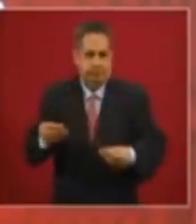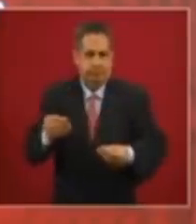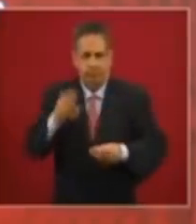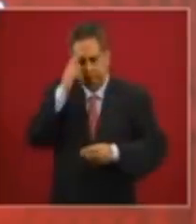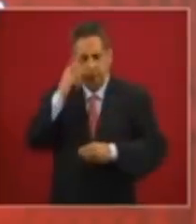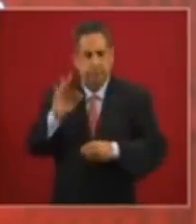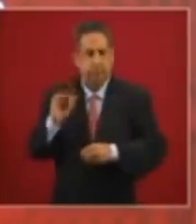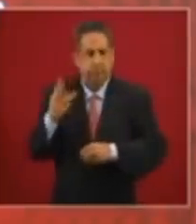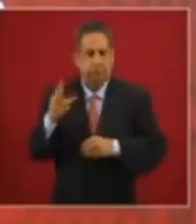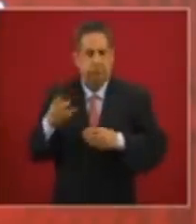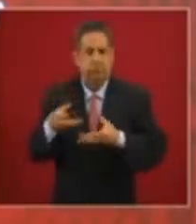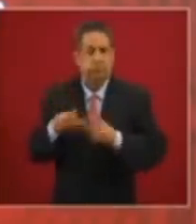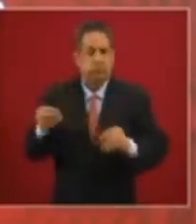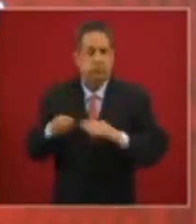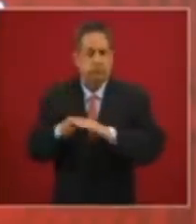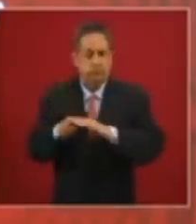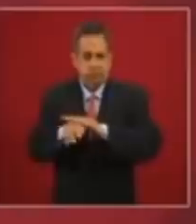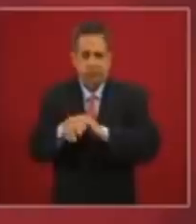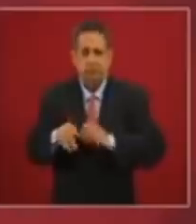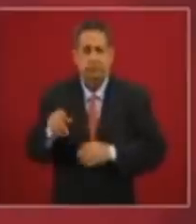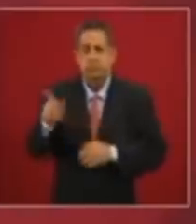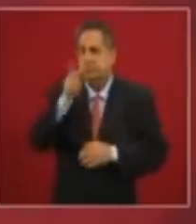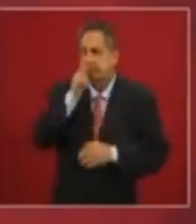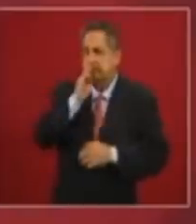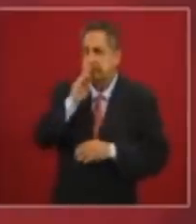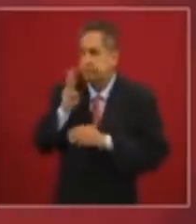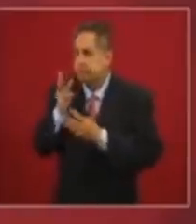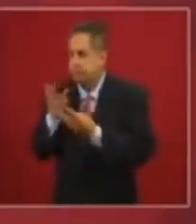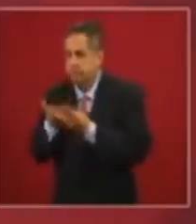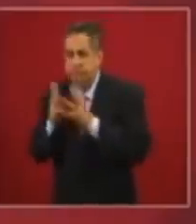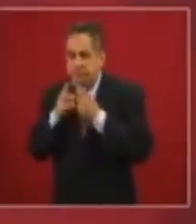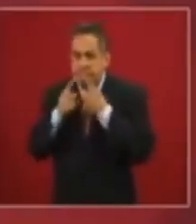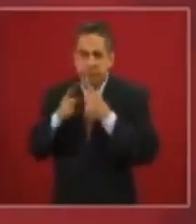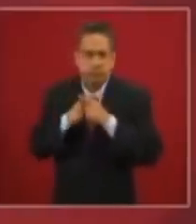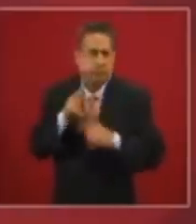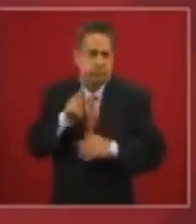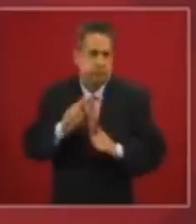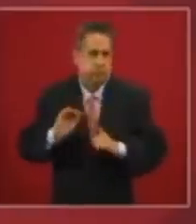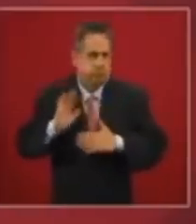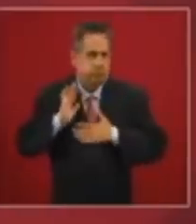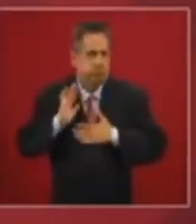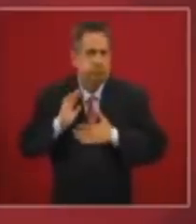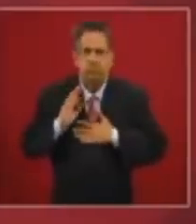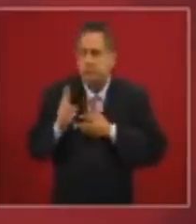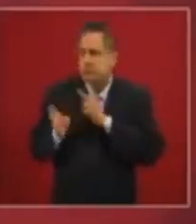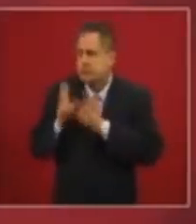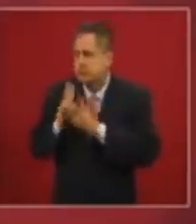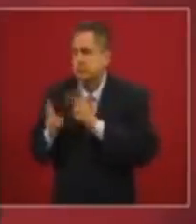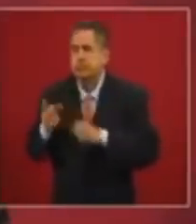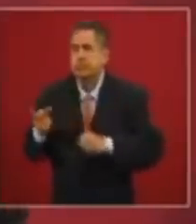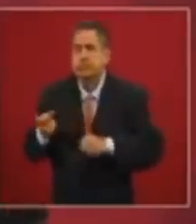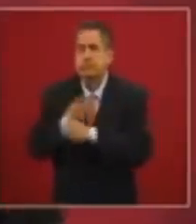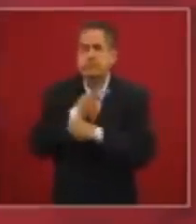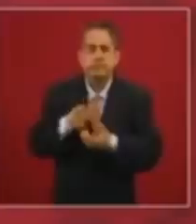desaparecidos de Ayotzinapa. Tenemos el compromiso de